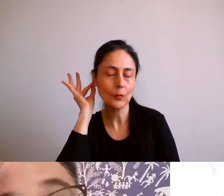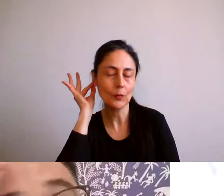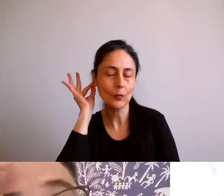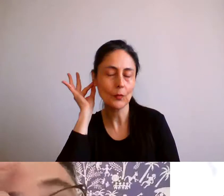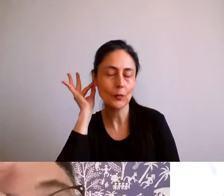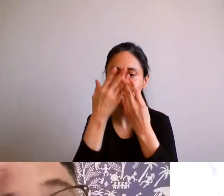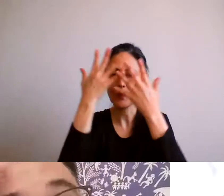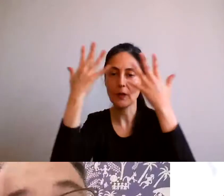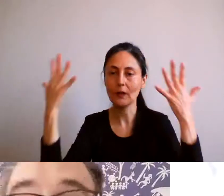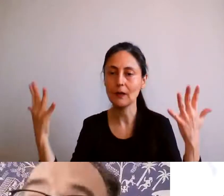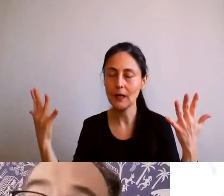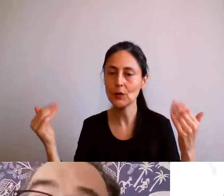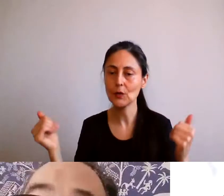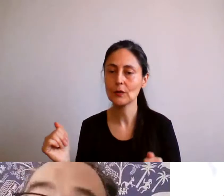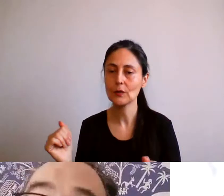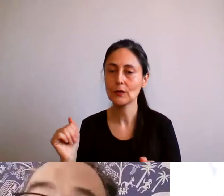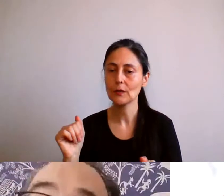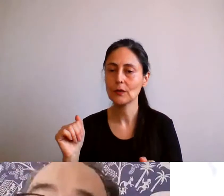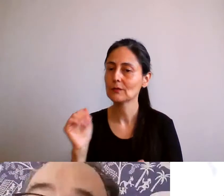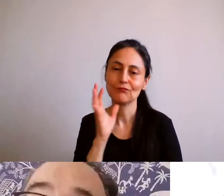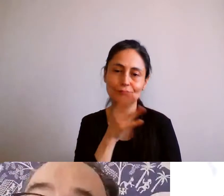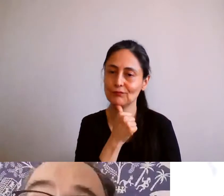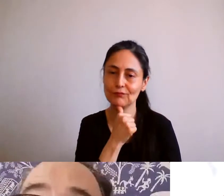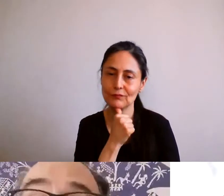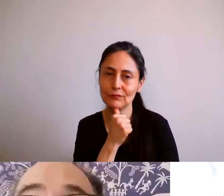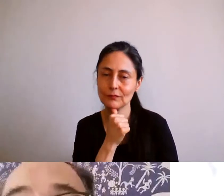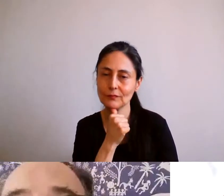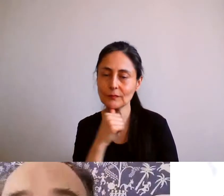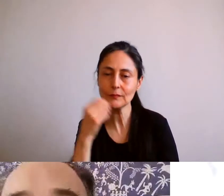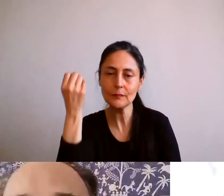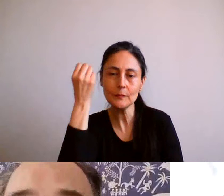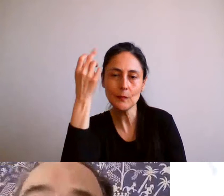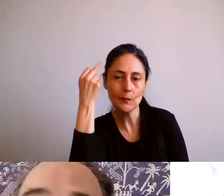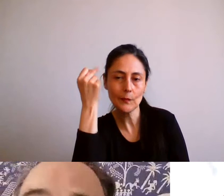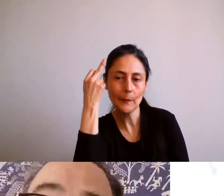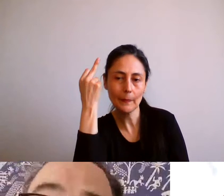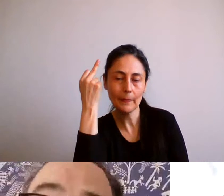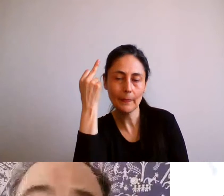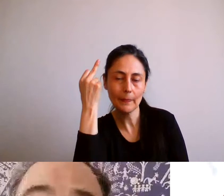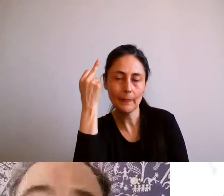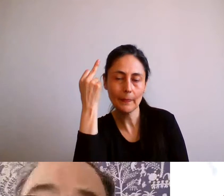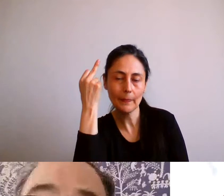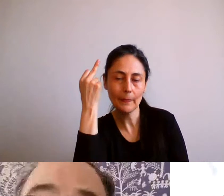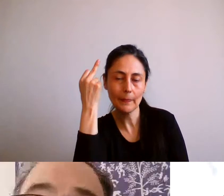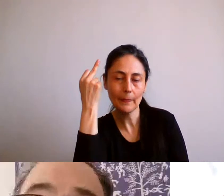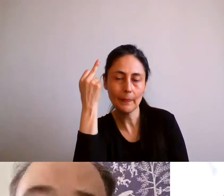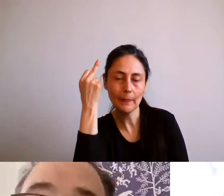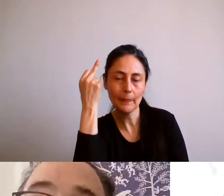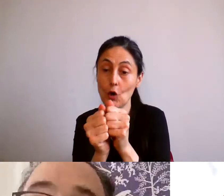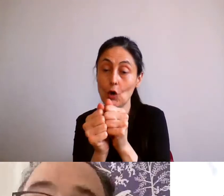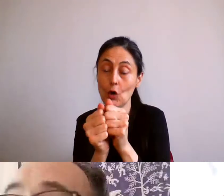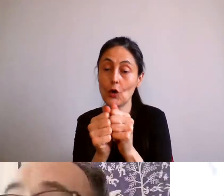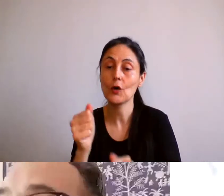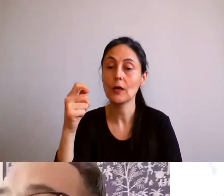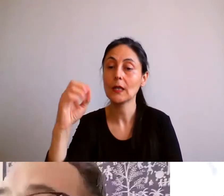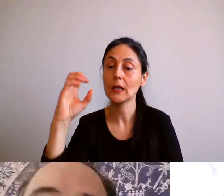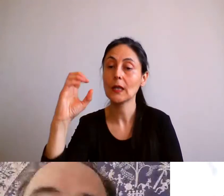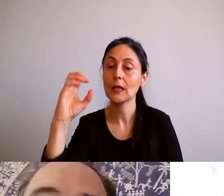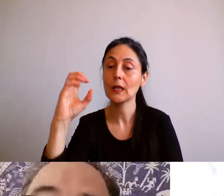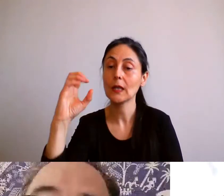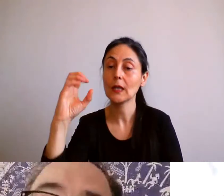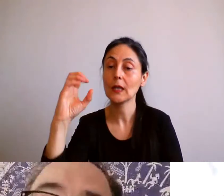tengamos conocimiento de cómo trabajar, por ejemplo, con terapeutas, con kinesiólogos,